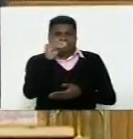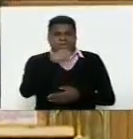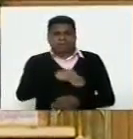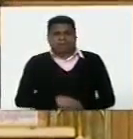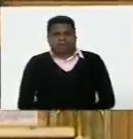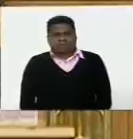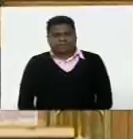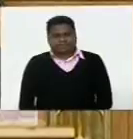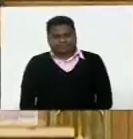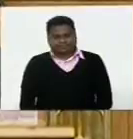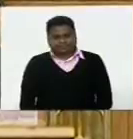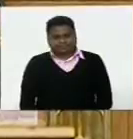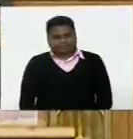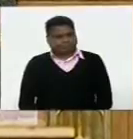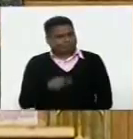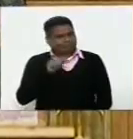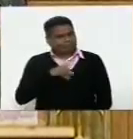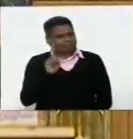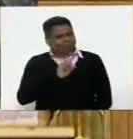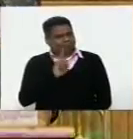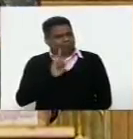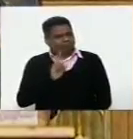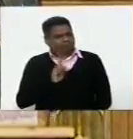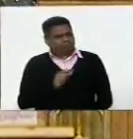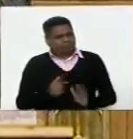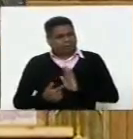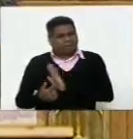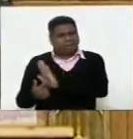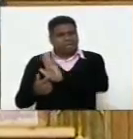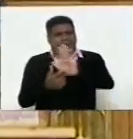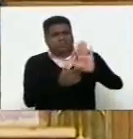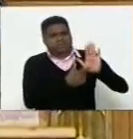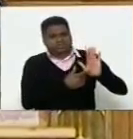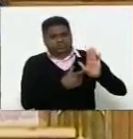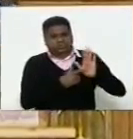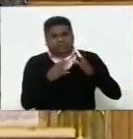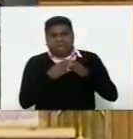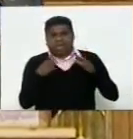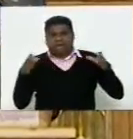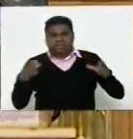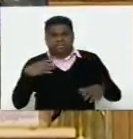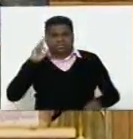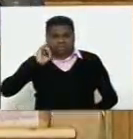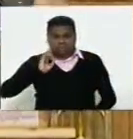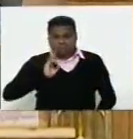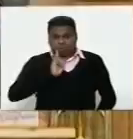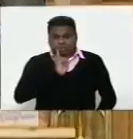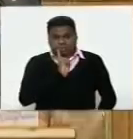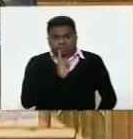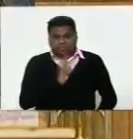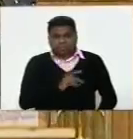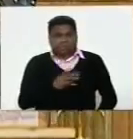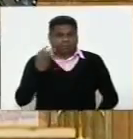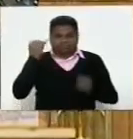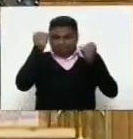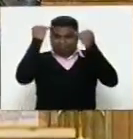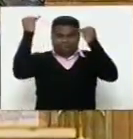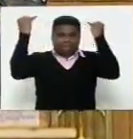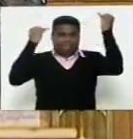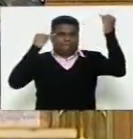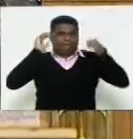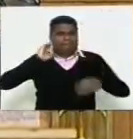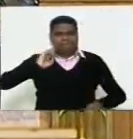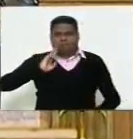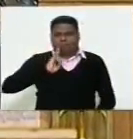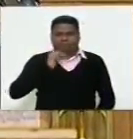Y esto no es sino la demostración de la grandeza de Bolívar, de la genialidad de Bolívar y de